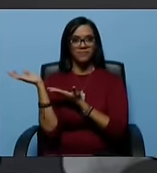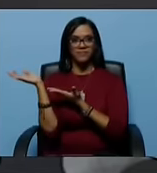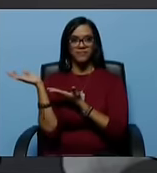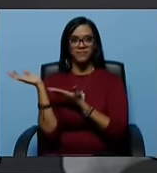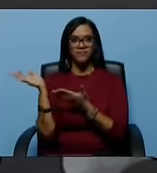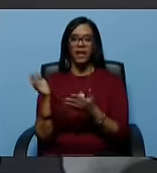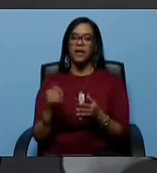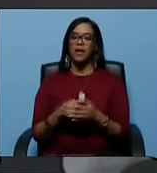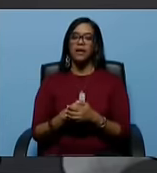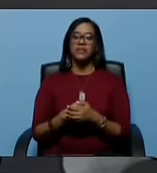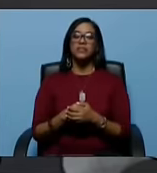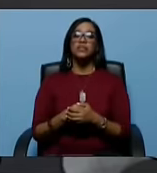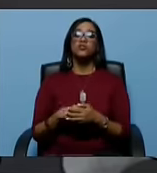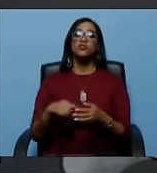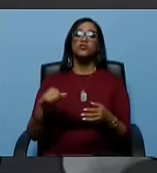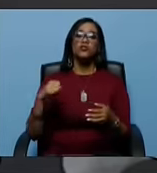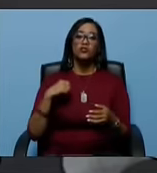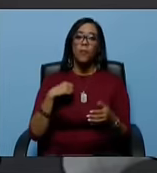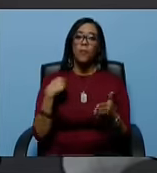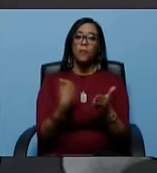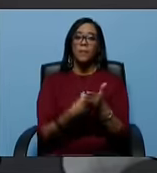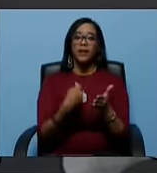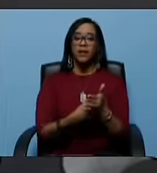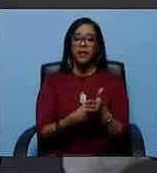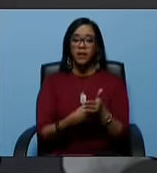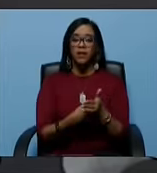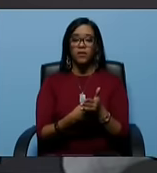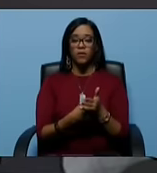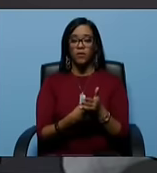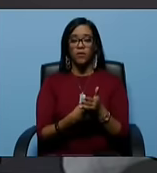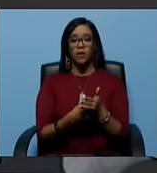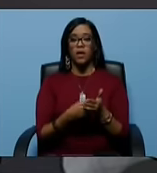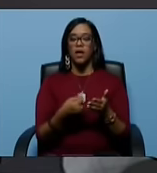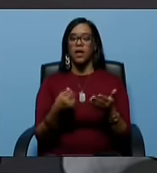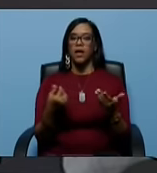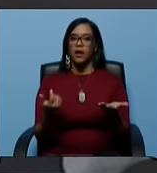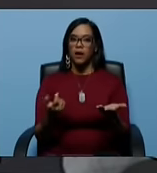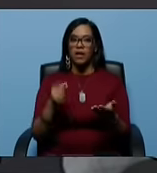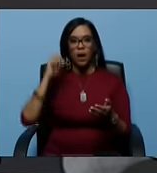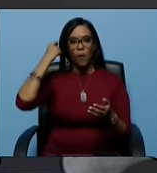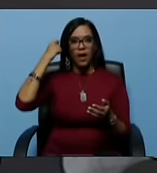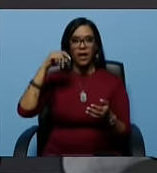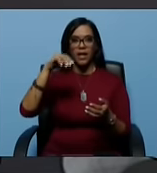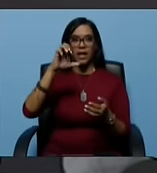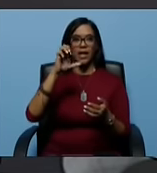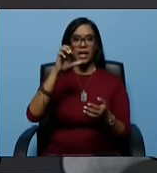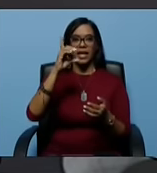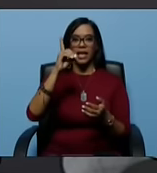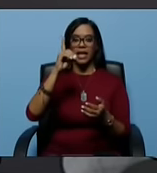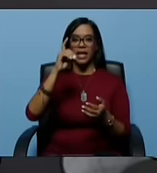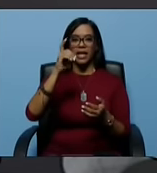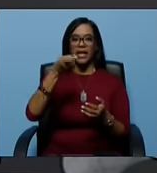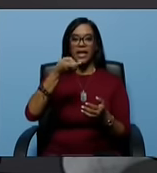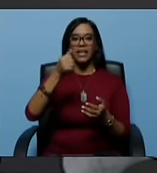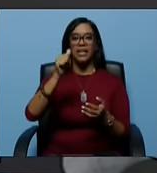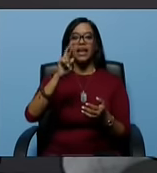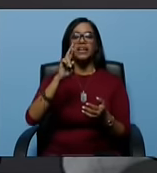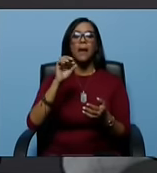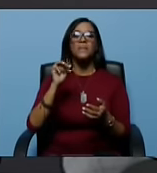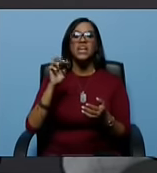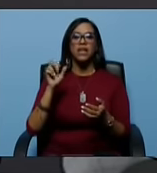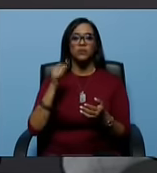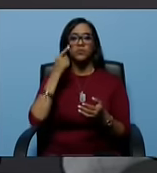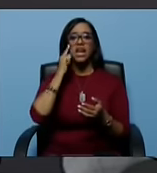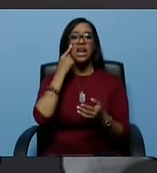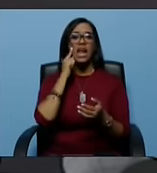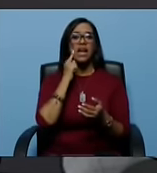Entonces son mercenarios. ¿Ustedes no se acuerdan aquel Edgar Ramírez con una lágrima aquí? Sí.